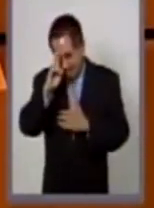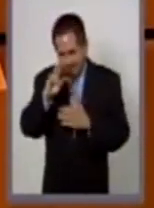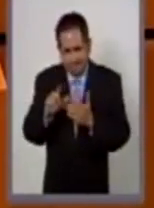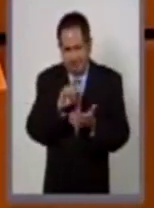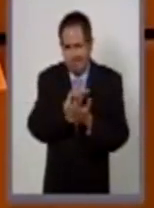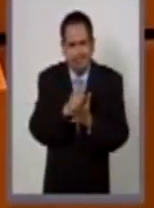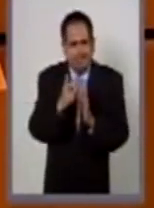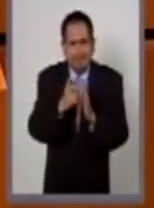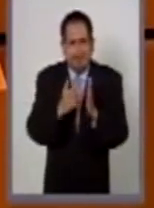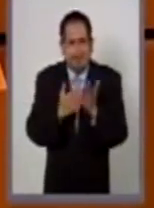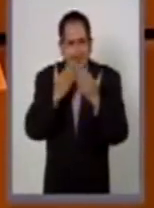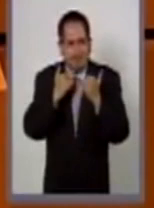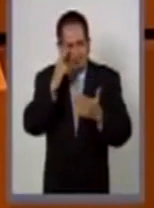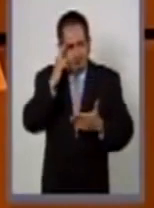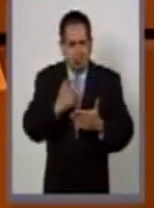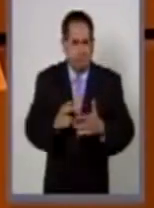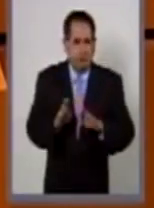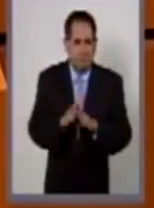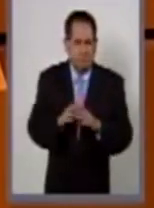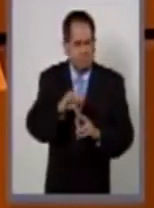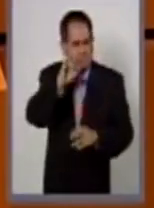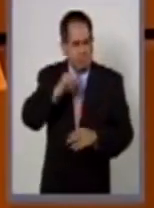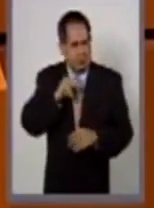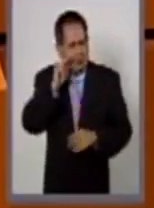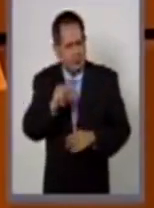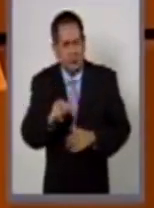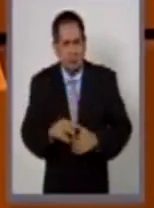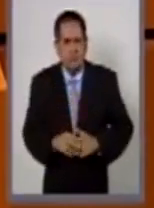los principios. Nunca lo vieron.